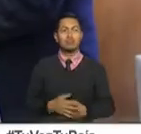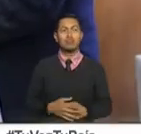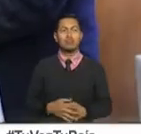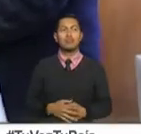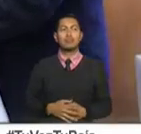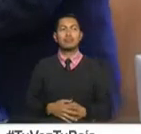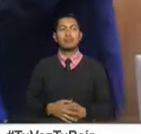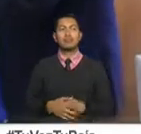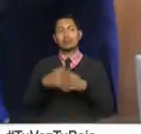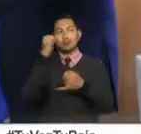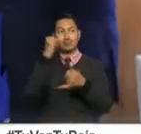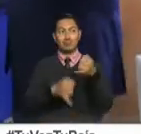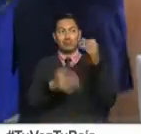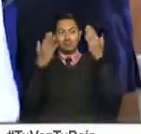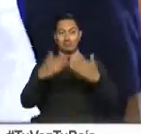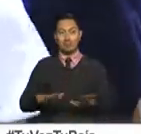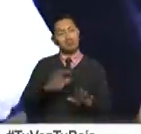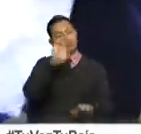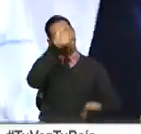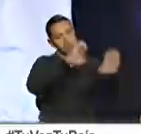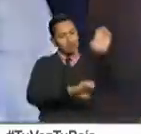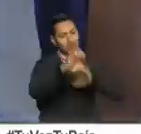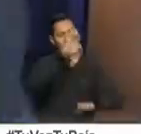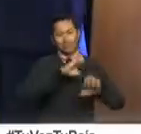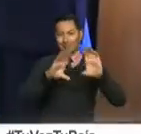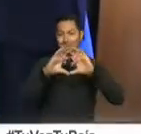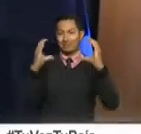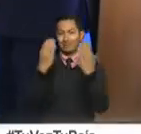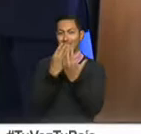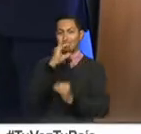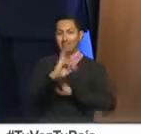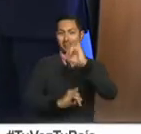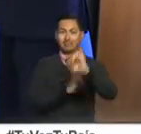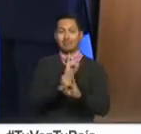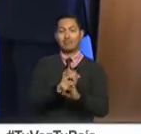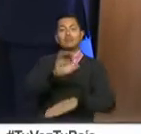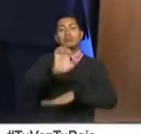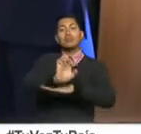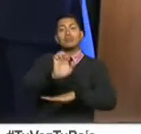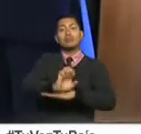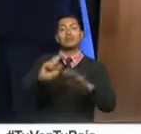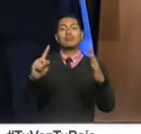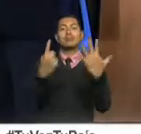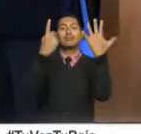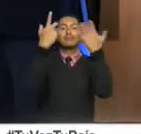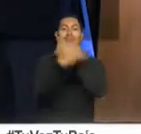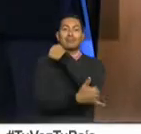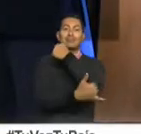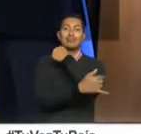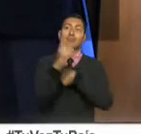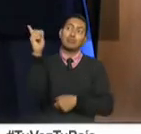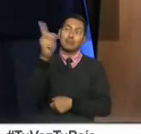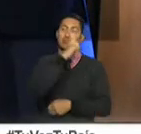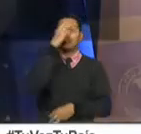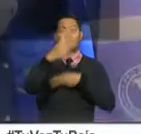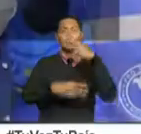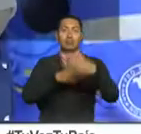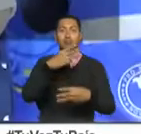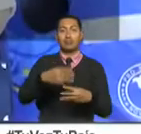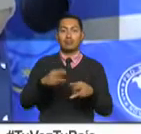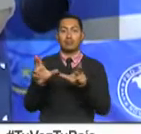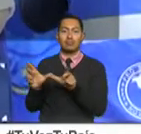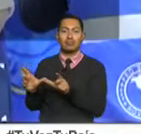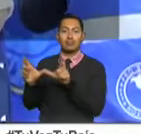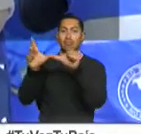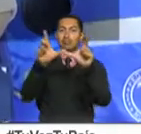Finalmente, después de la evaluación de la Comisión Internacional, Ecuador se convirtió en el 6º país en todo el mundo en recibir la